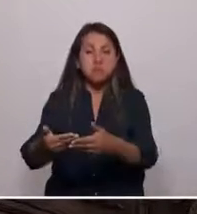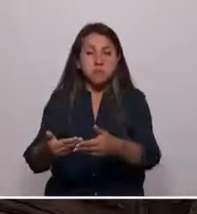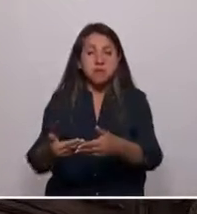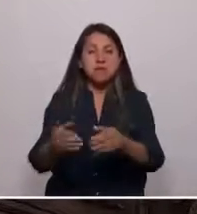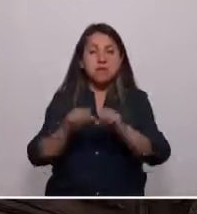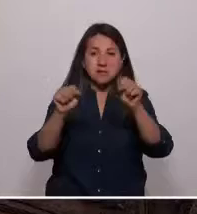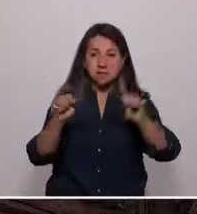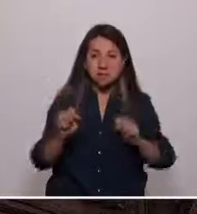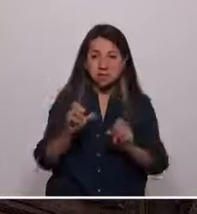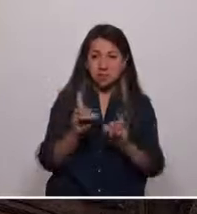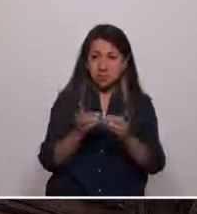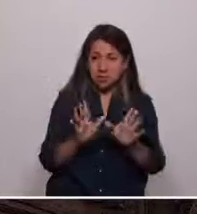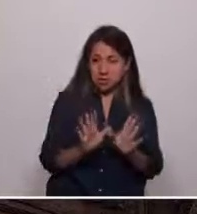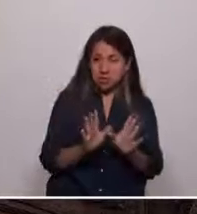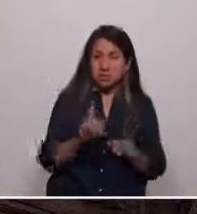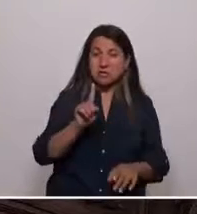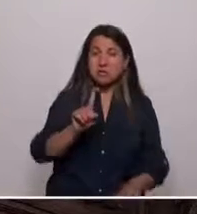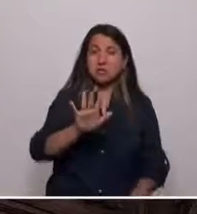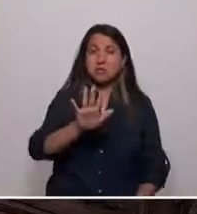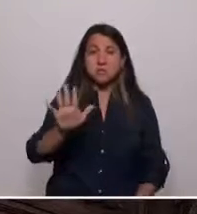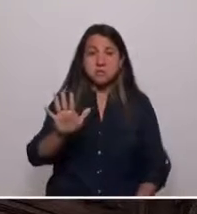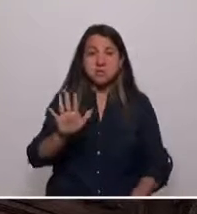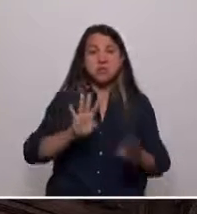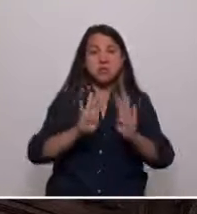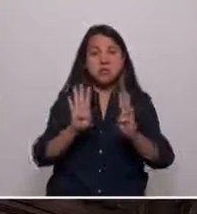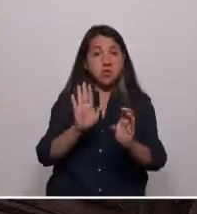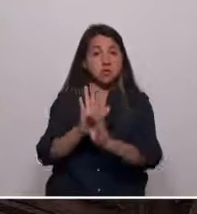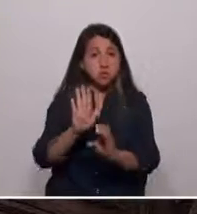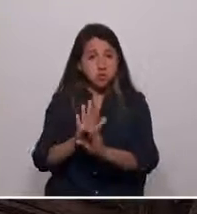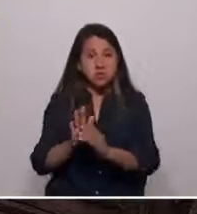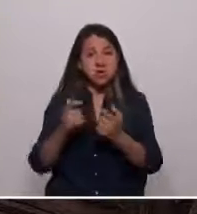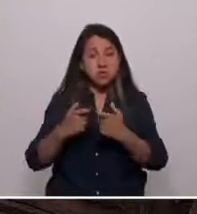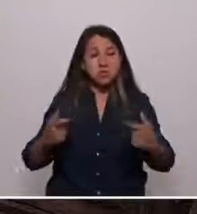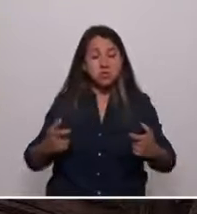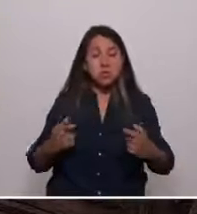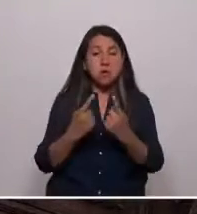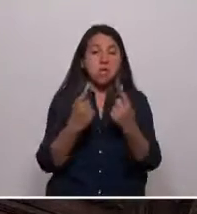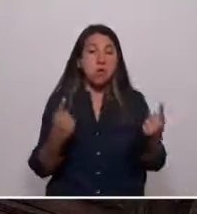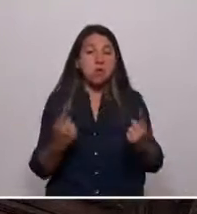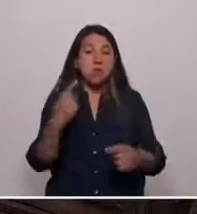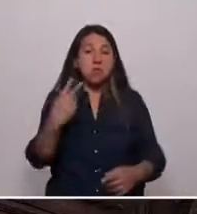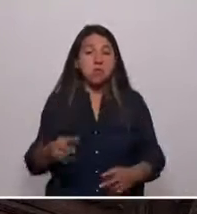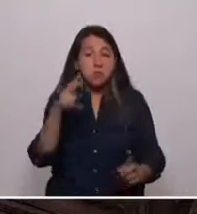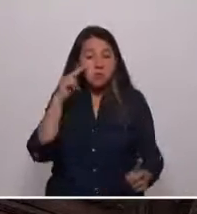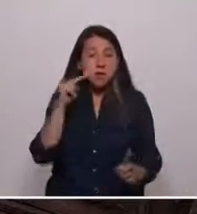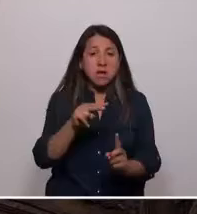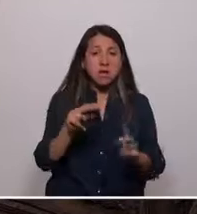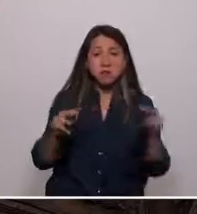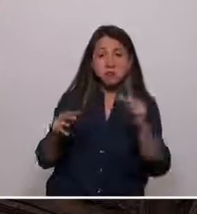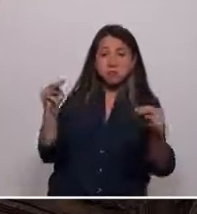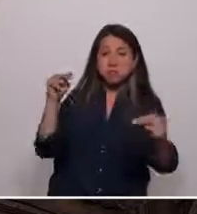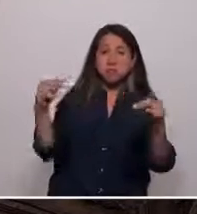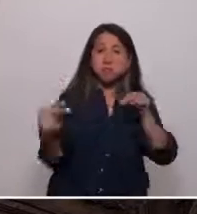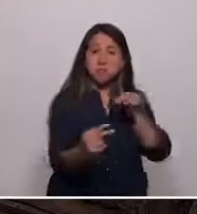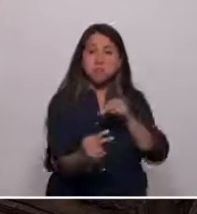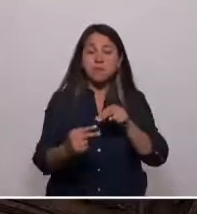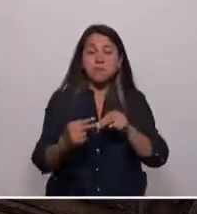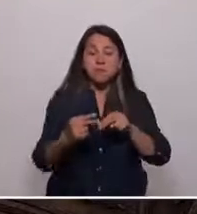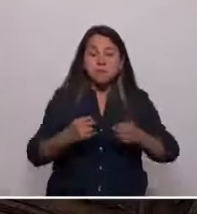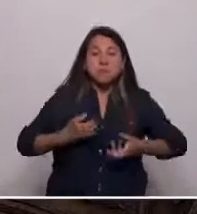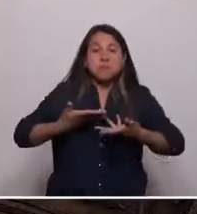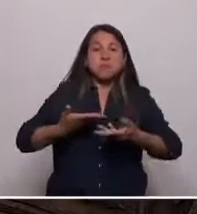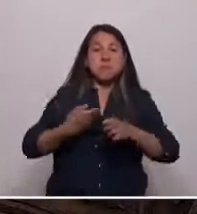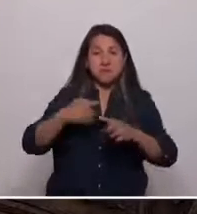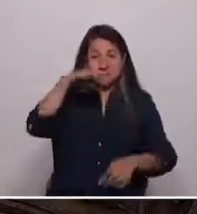democráticos. Somos 155 convencionales, cada uno con su propia mirada que nace de su propia individualidad y de su